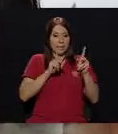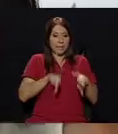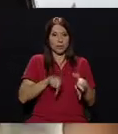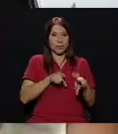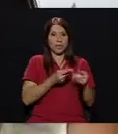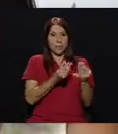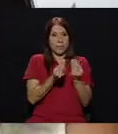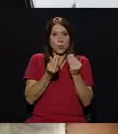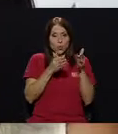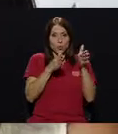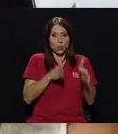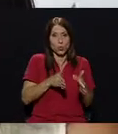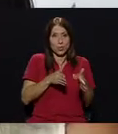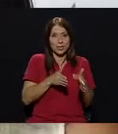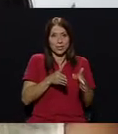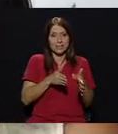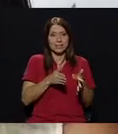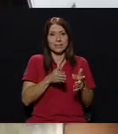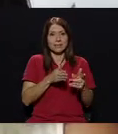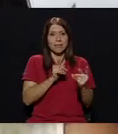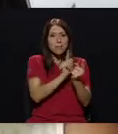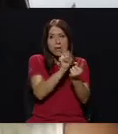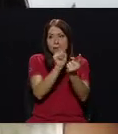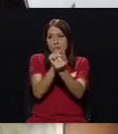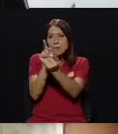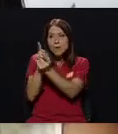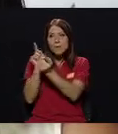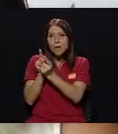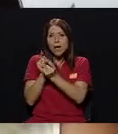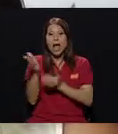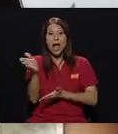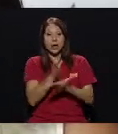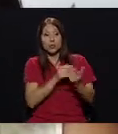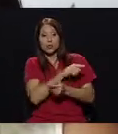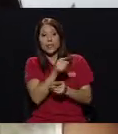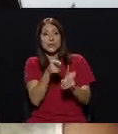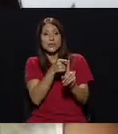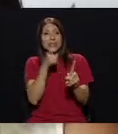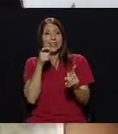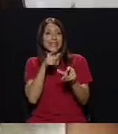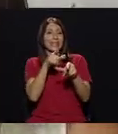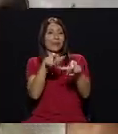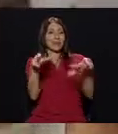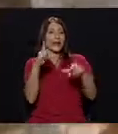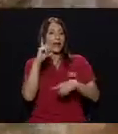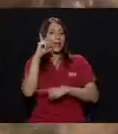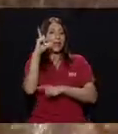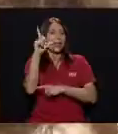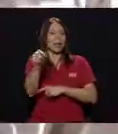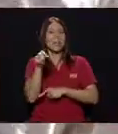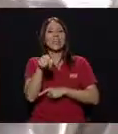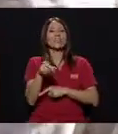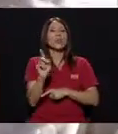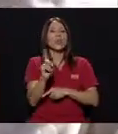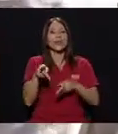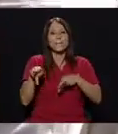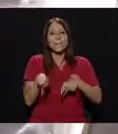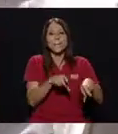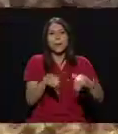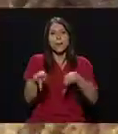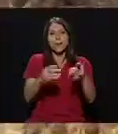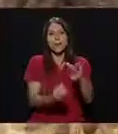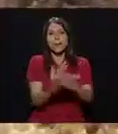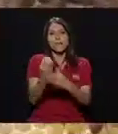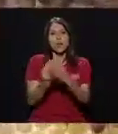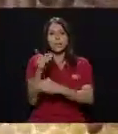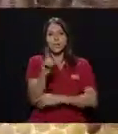entre productores. Generalmente vienen productores de zonas muy lejanas y es en el Paseo de las Flores, va a ser el domingo